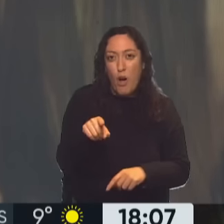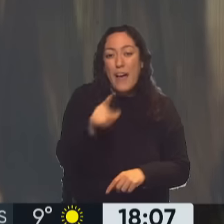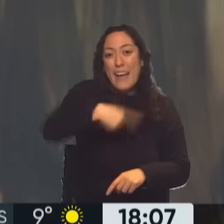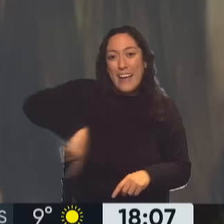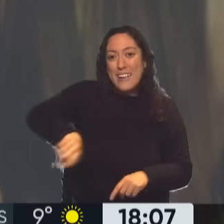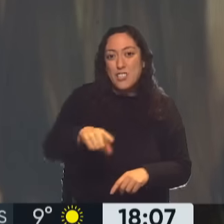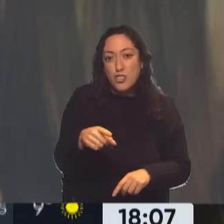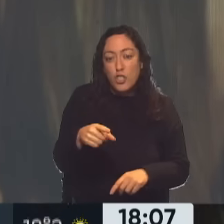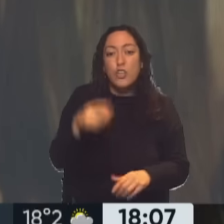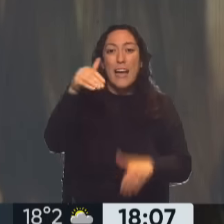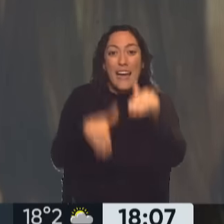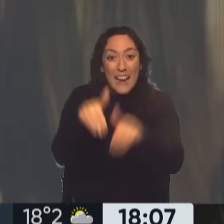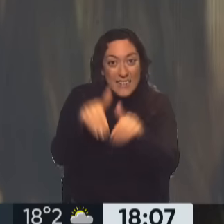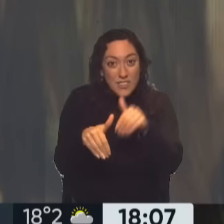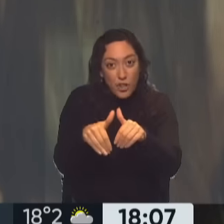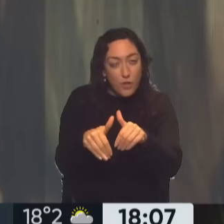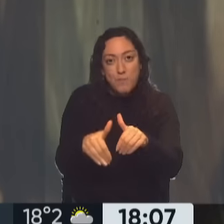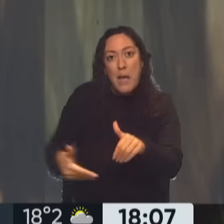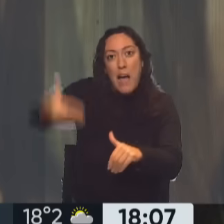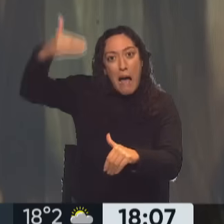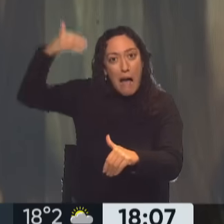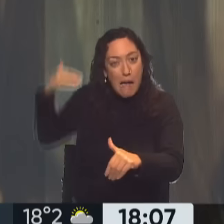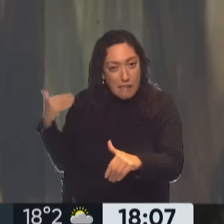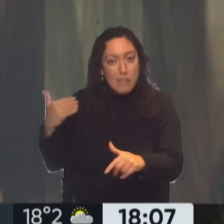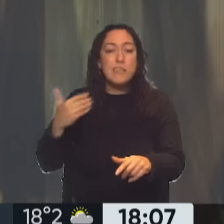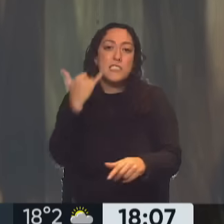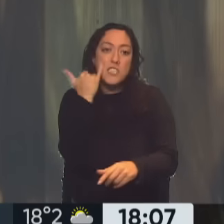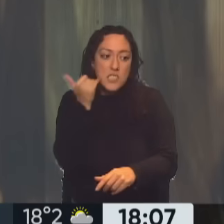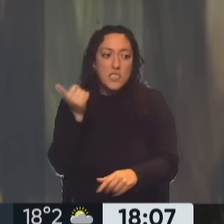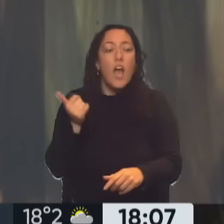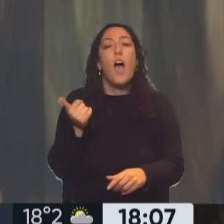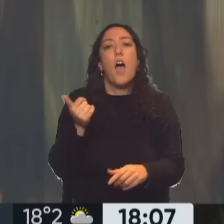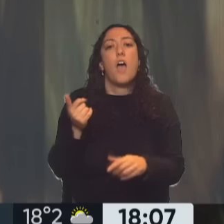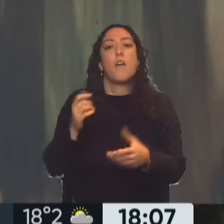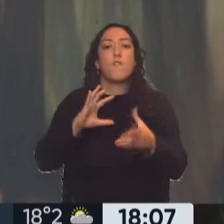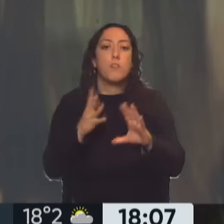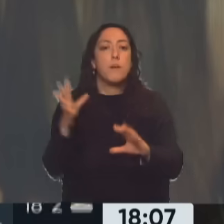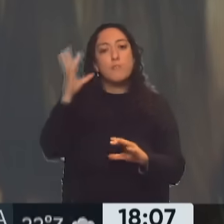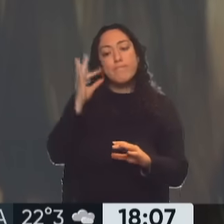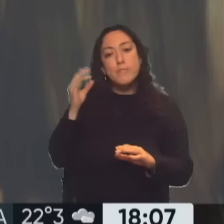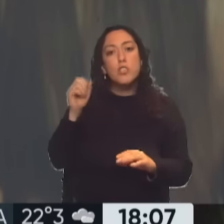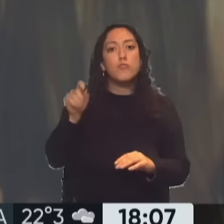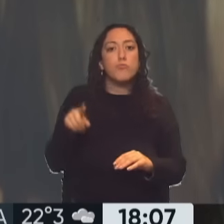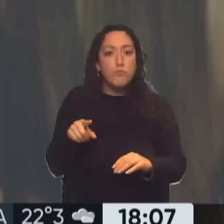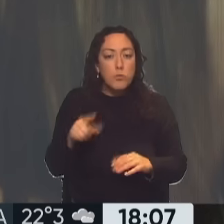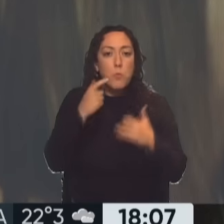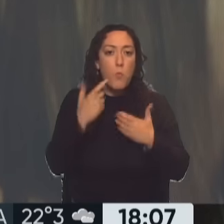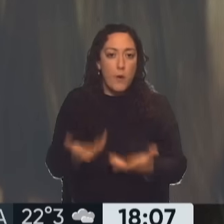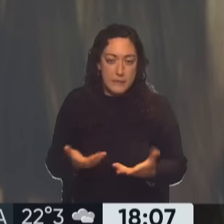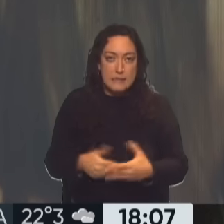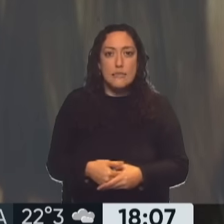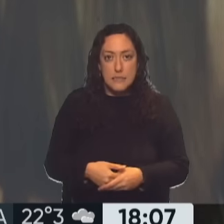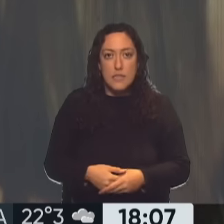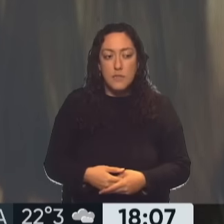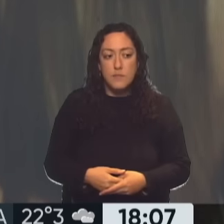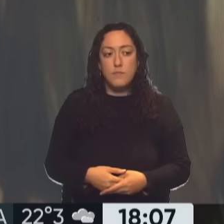desde antes de la elección dando muestras de cómo se posicionaría, o parte del radicalismo, vamos a decirlo en esos términos, cómo